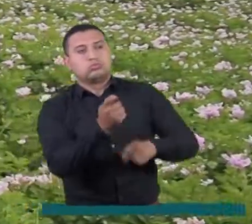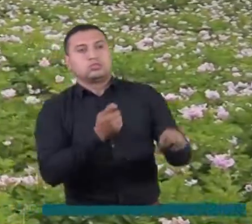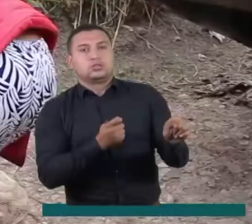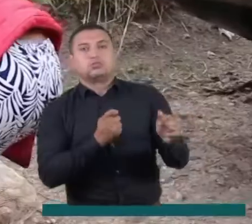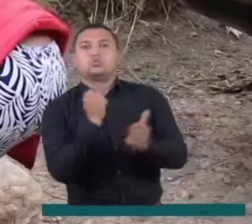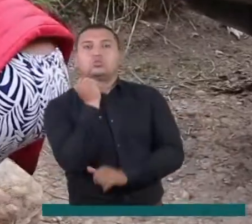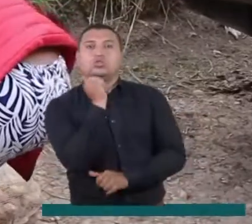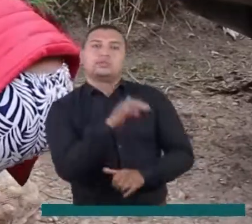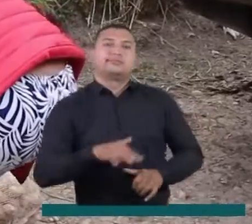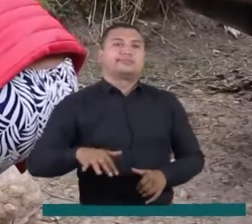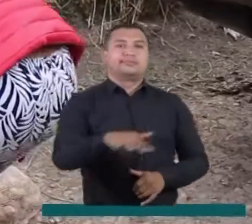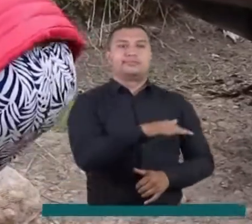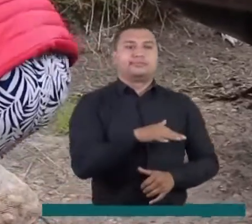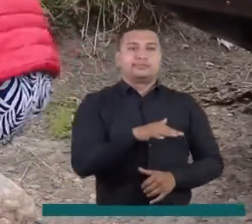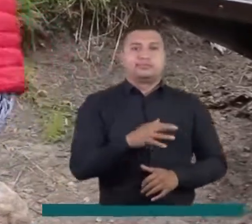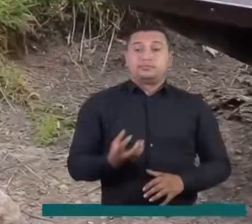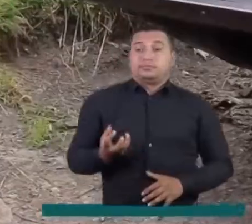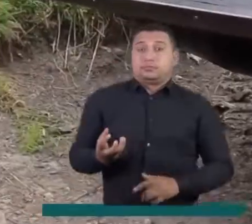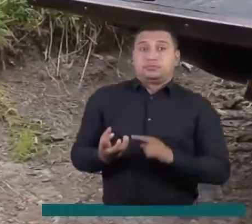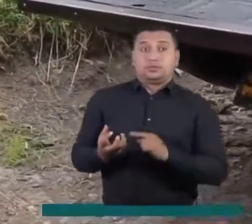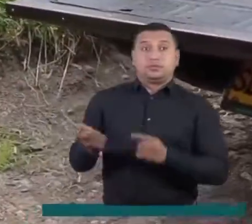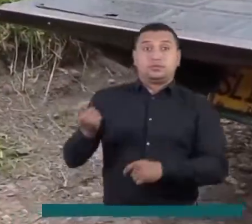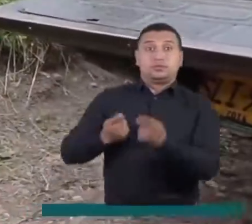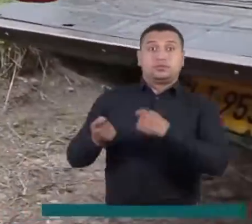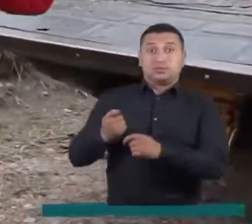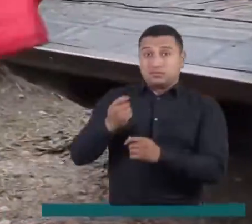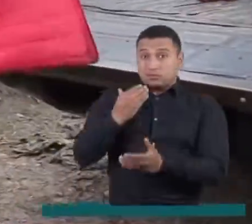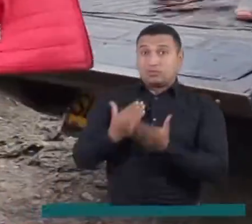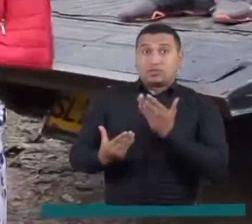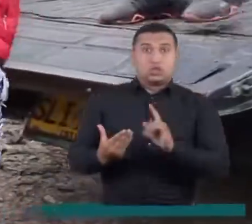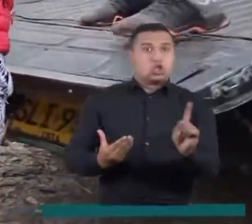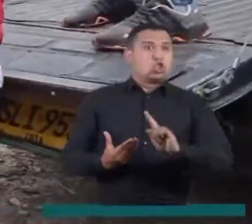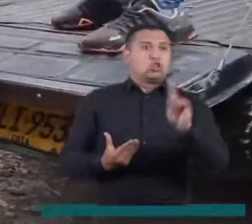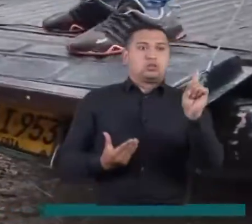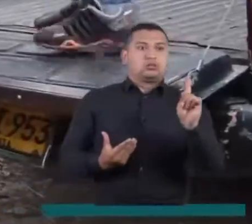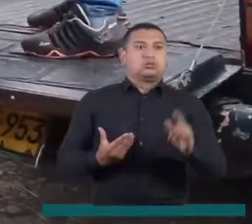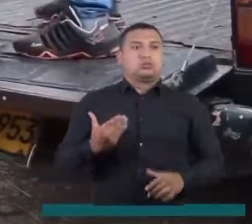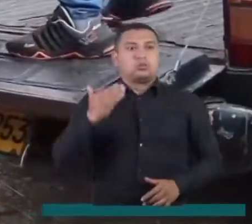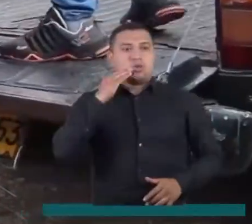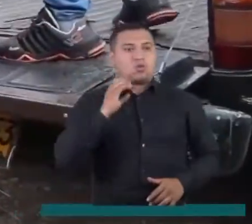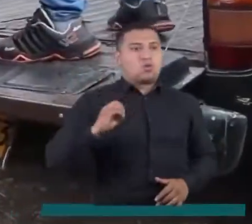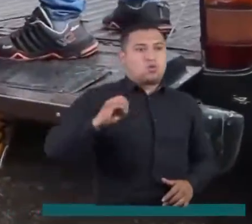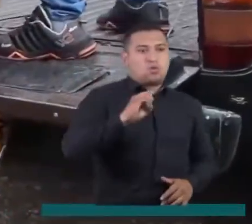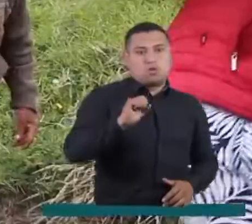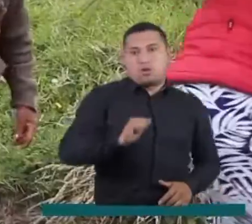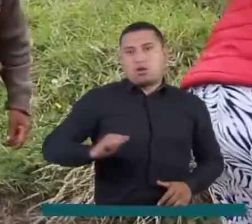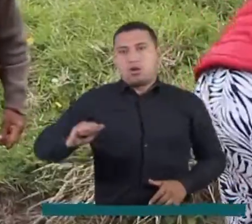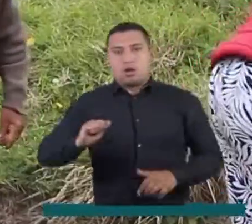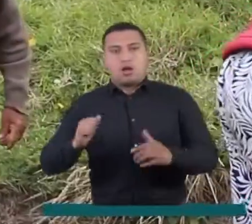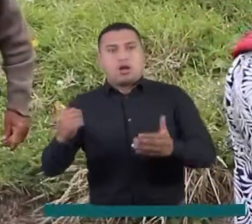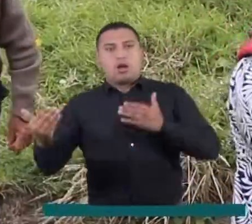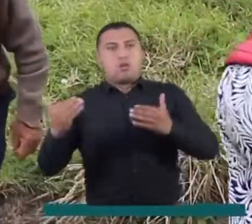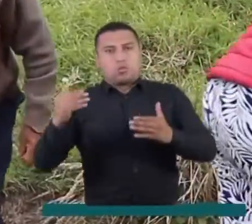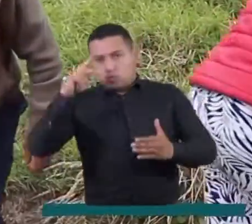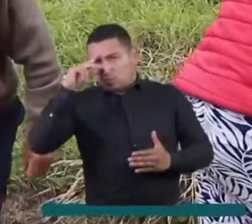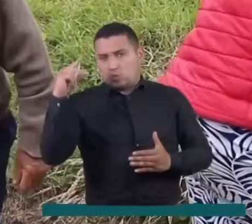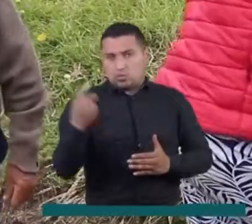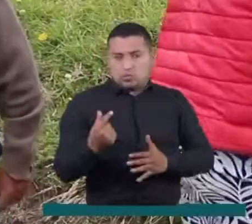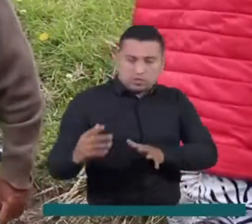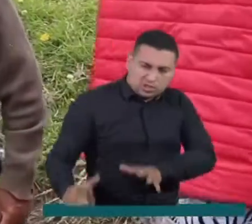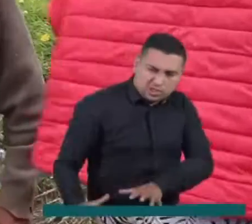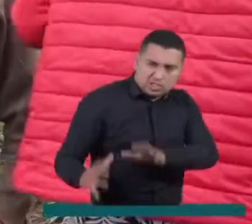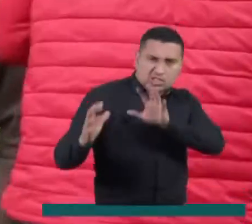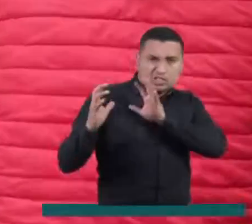de Boyacá. Vender papa en las carreteras no es fácil. Estos hombres y mujeres de campo aseguran que las jornadas son largas y